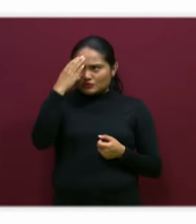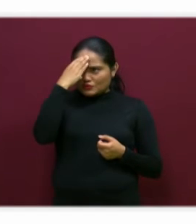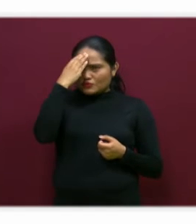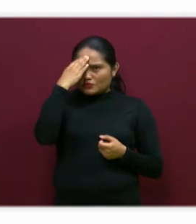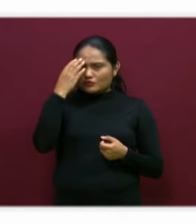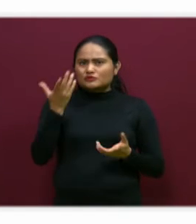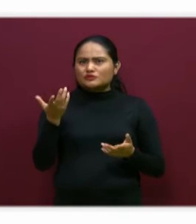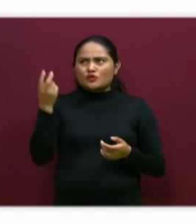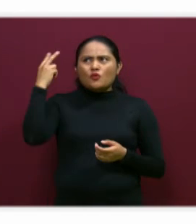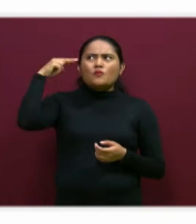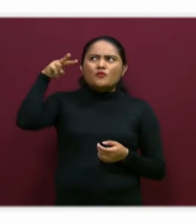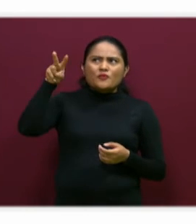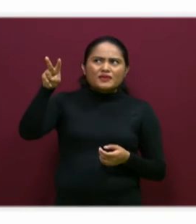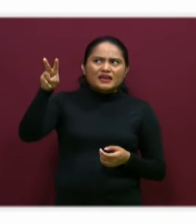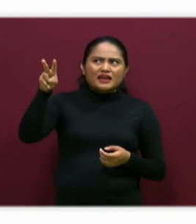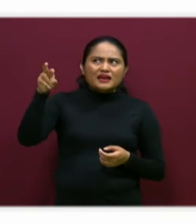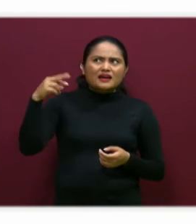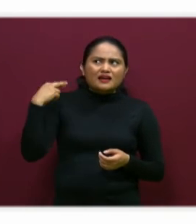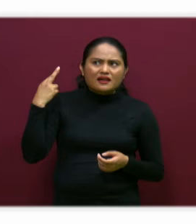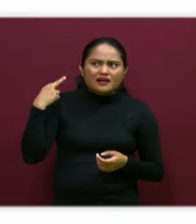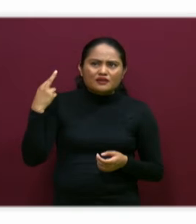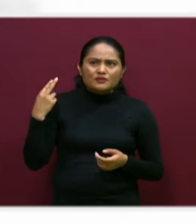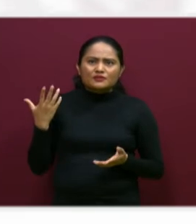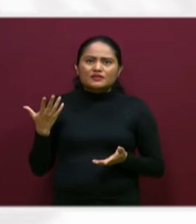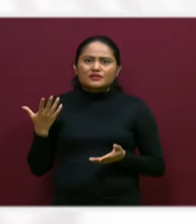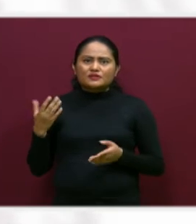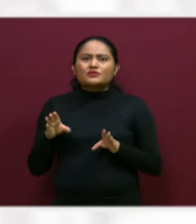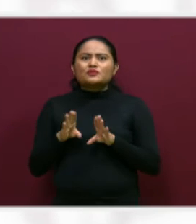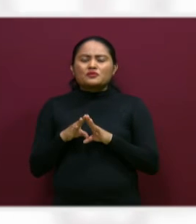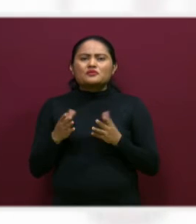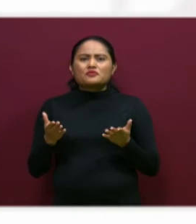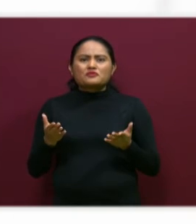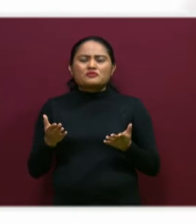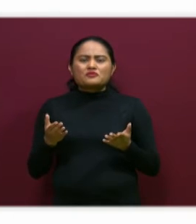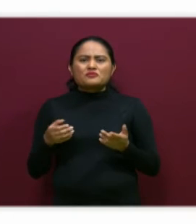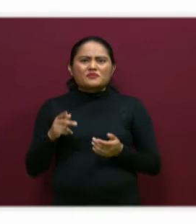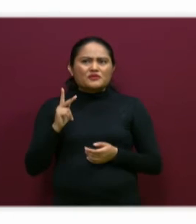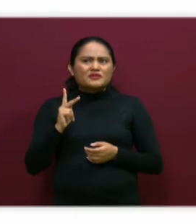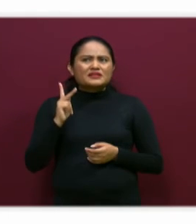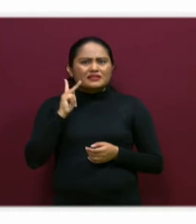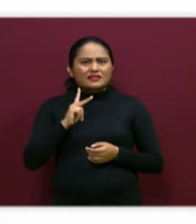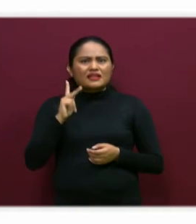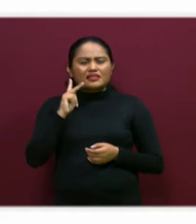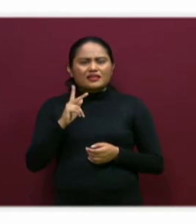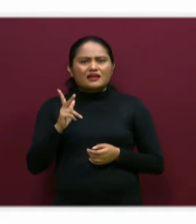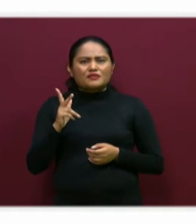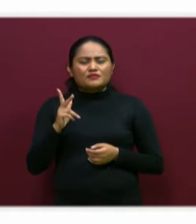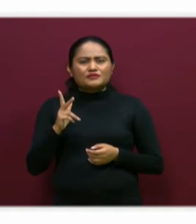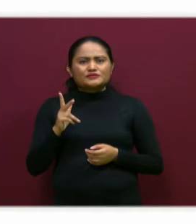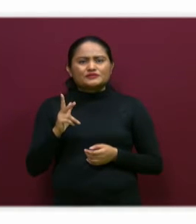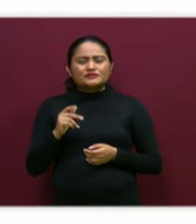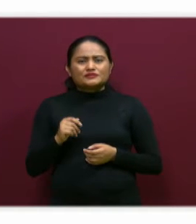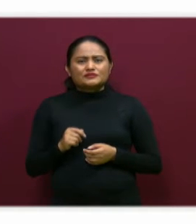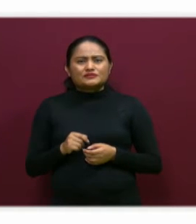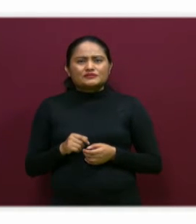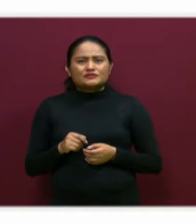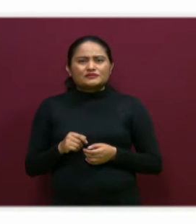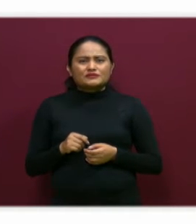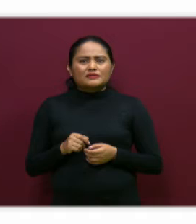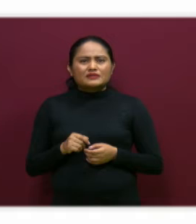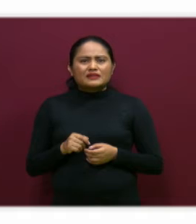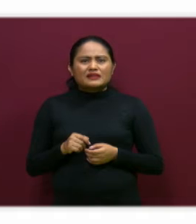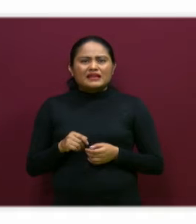el parte fundamental entonces se intenta incidir en que es la radio los elementos que lo conforman